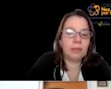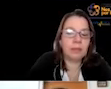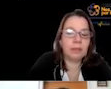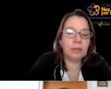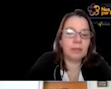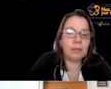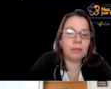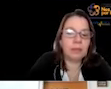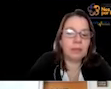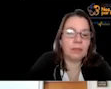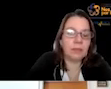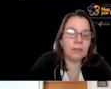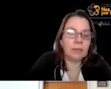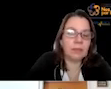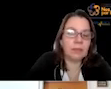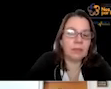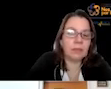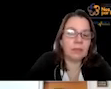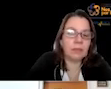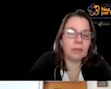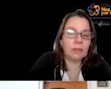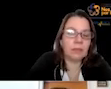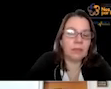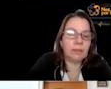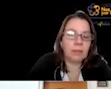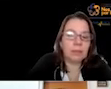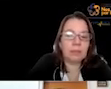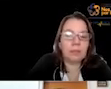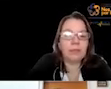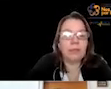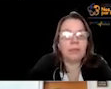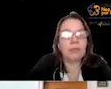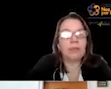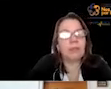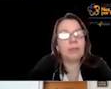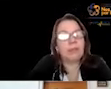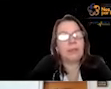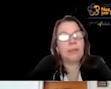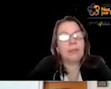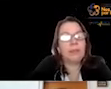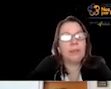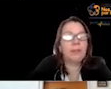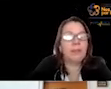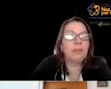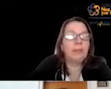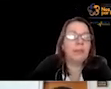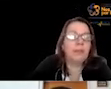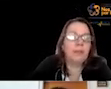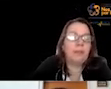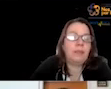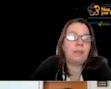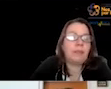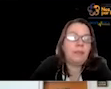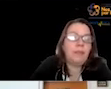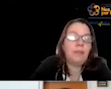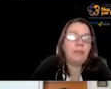adecuadas cantidades. Tenemos también, bueno, los alimentos más de moda, los que también ahora los podemos agregar. Entonces tenemos la